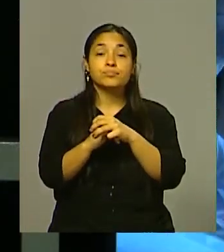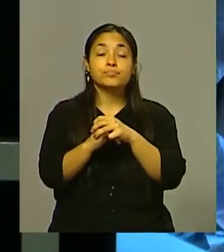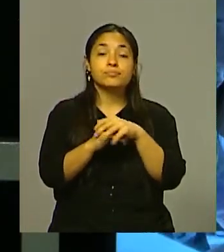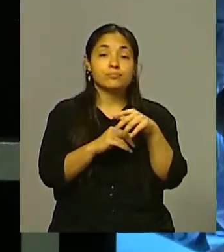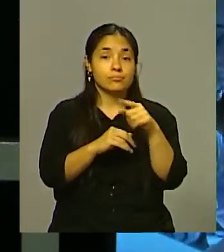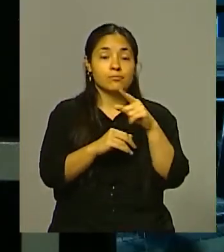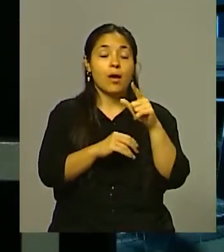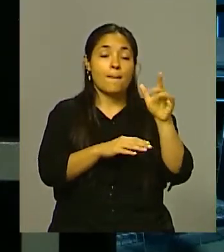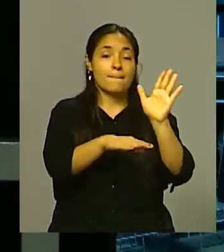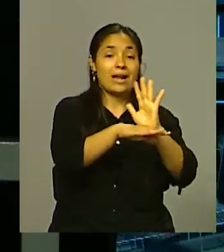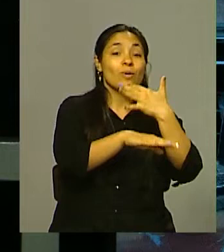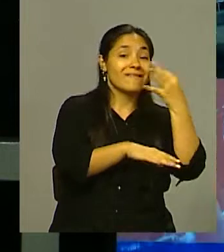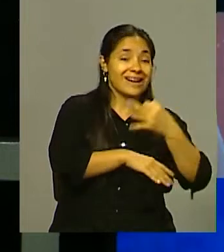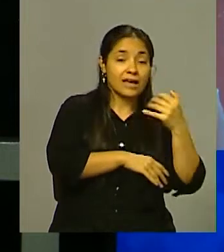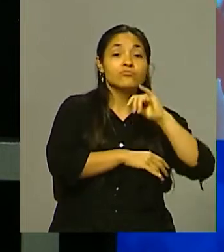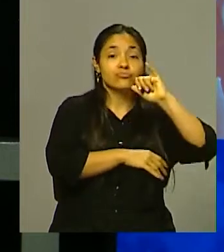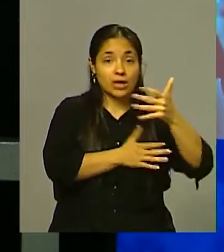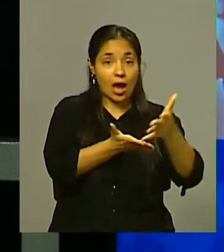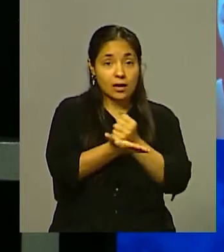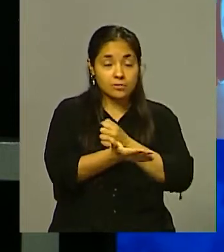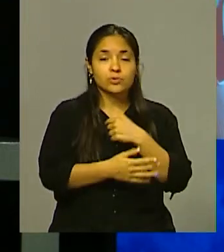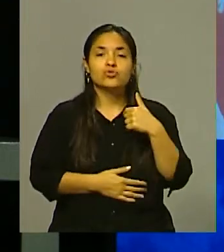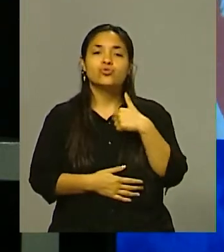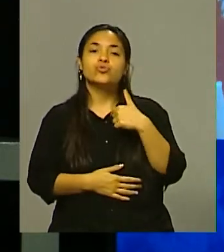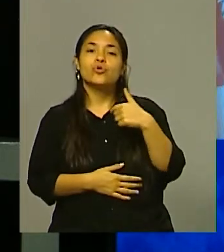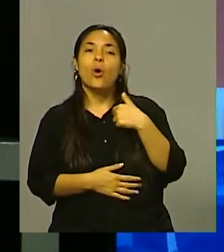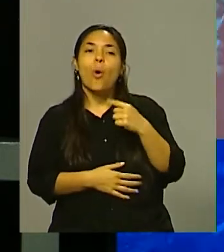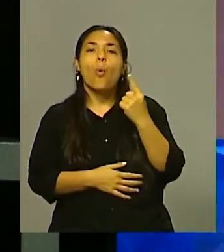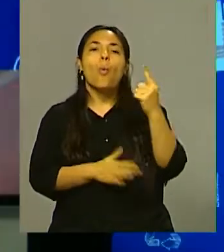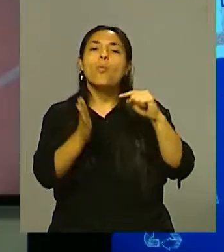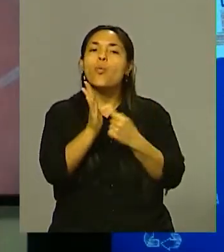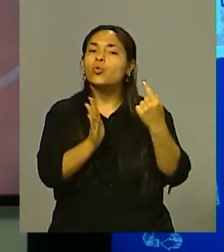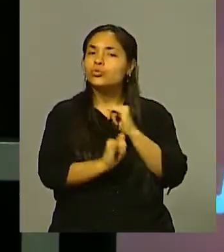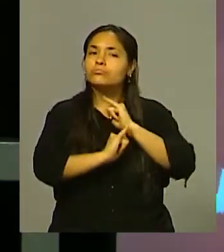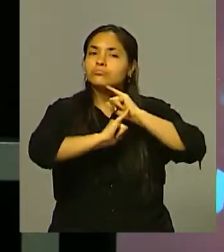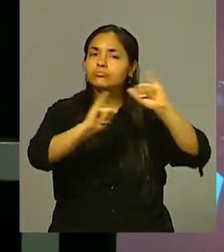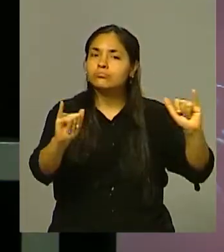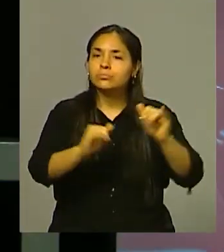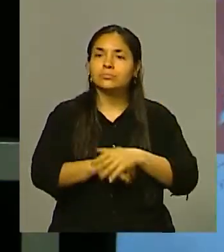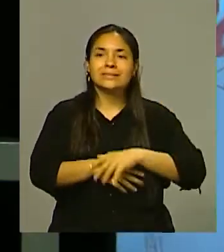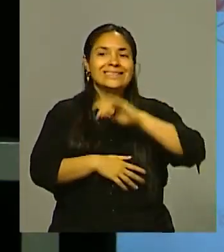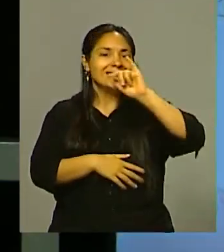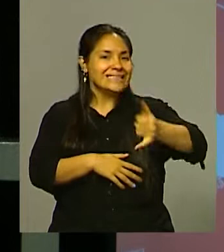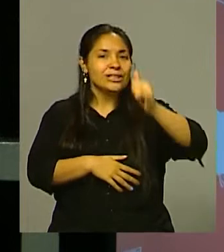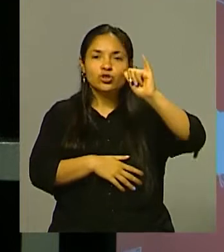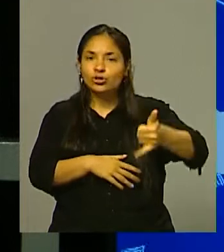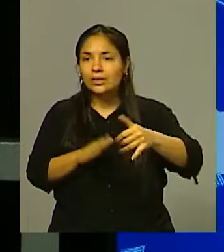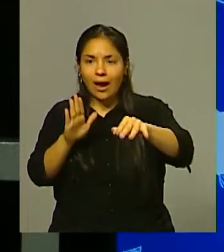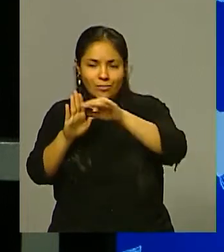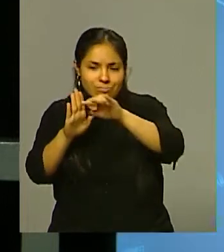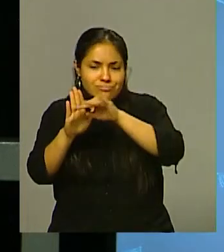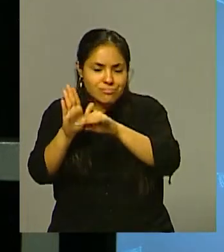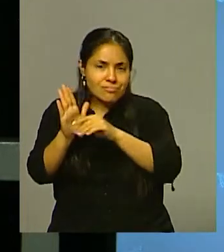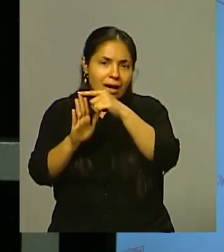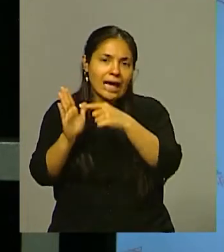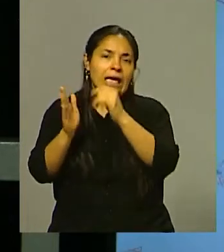hacer el documental, yo la única condición que digo y que pongo es que se tiene que respetar